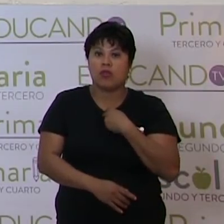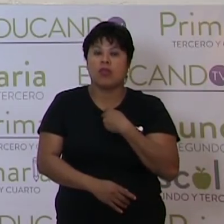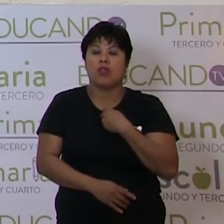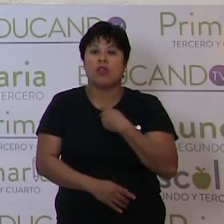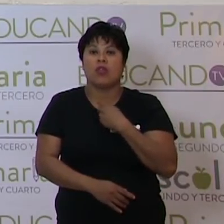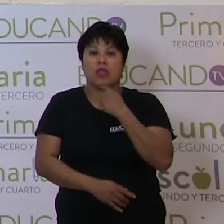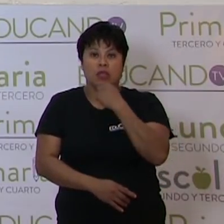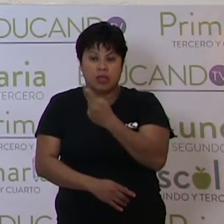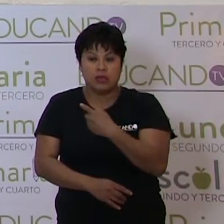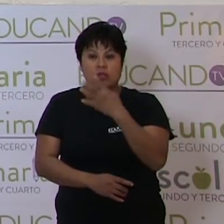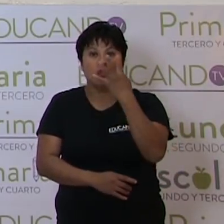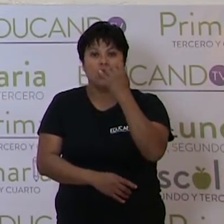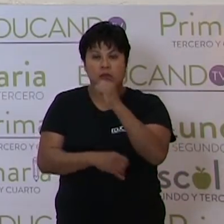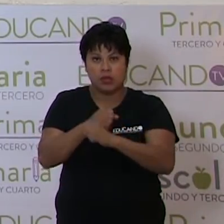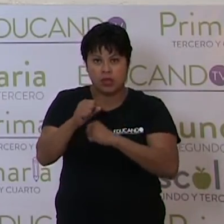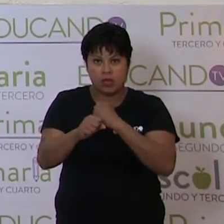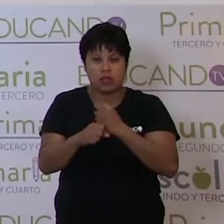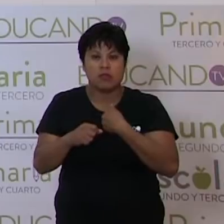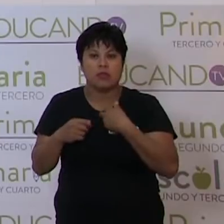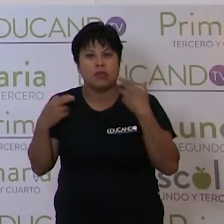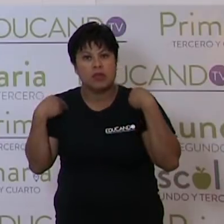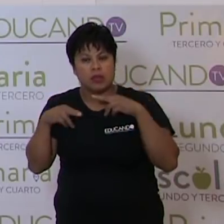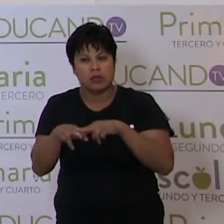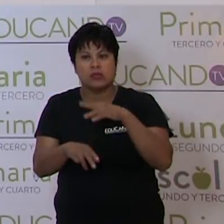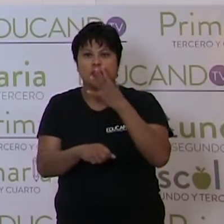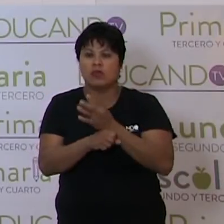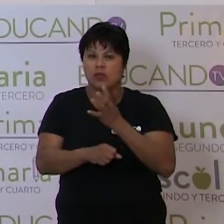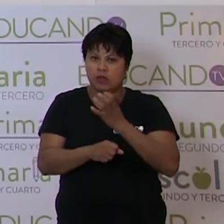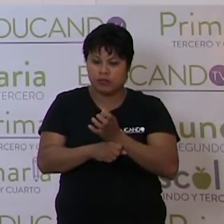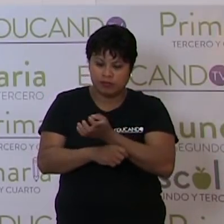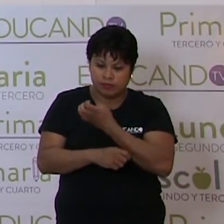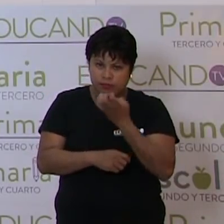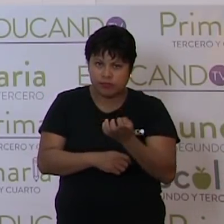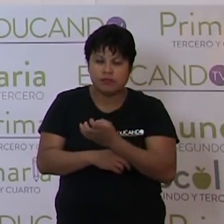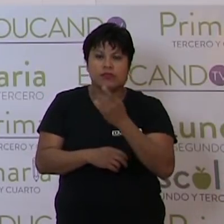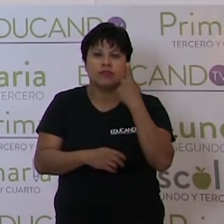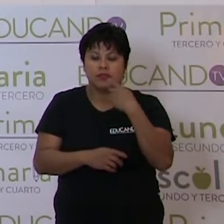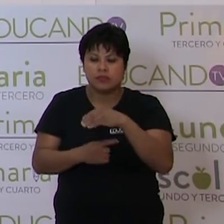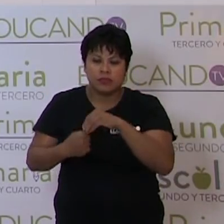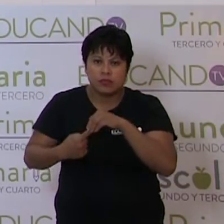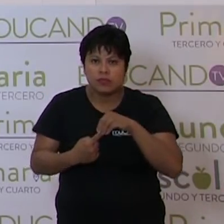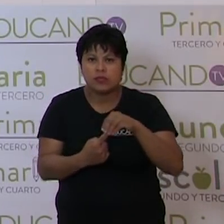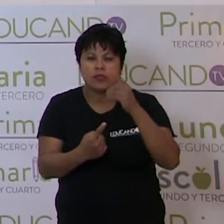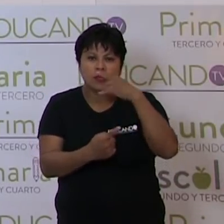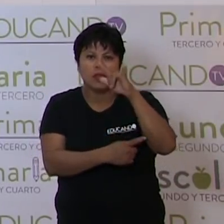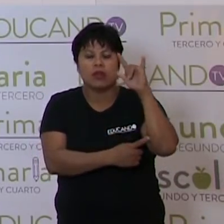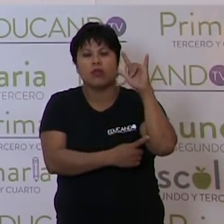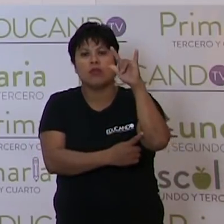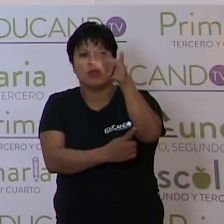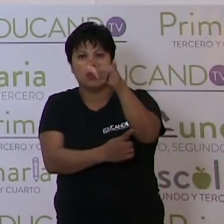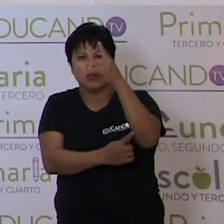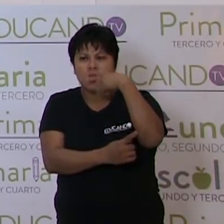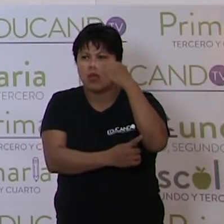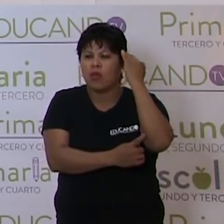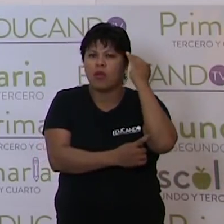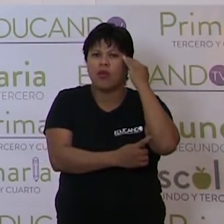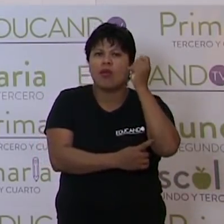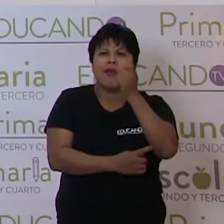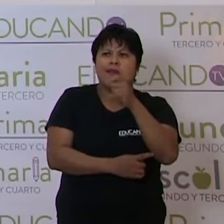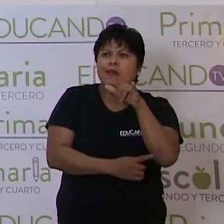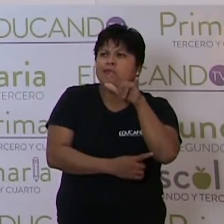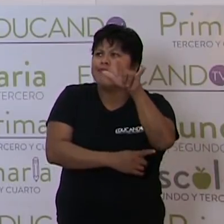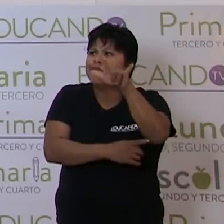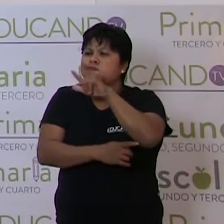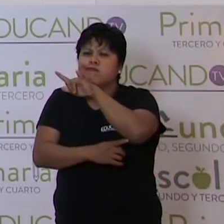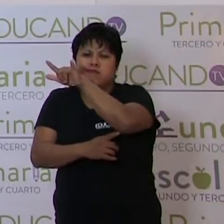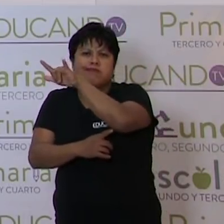autobiografía, dice así, a los 9 años mi maestra de 4º grado nos llevó al aeropuerto a conocer los